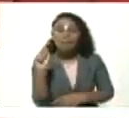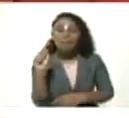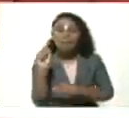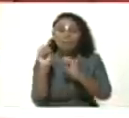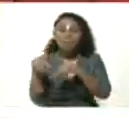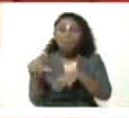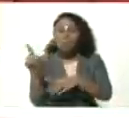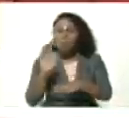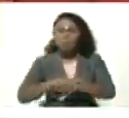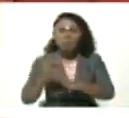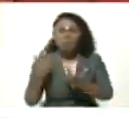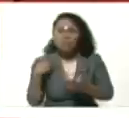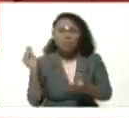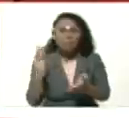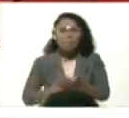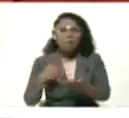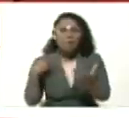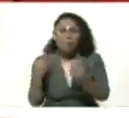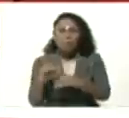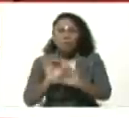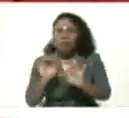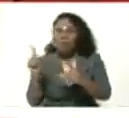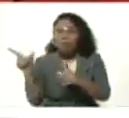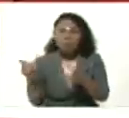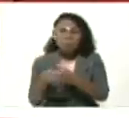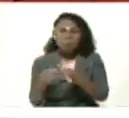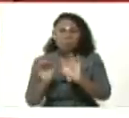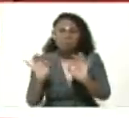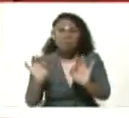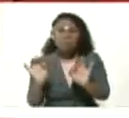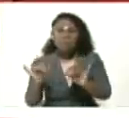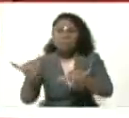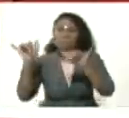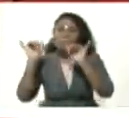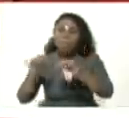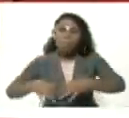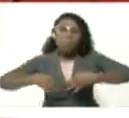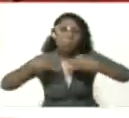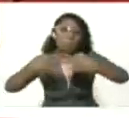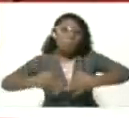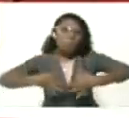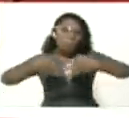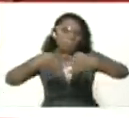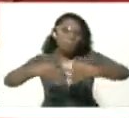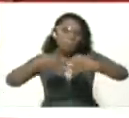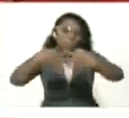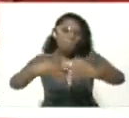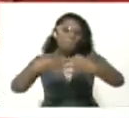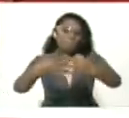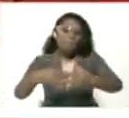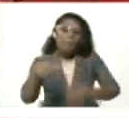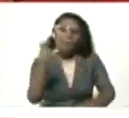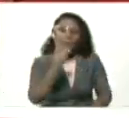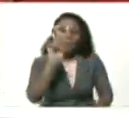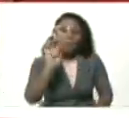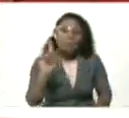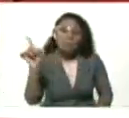se han puesto de acuerdo. ¿Cómo se van a poner de acuerdo si no se reúnen? Son los mismos. El G4 es un grupo